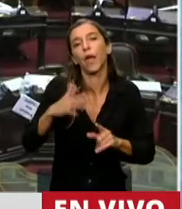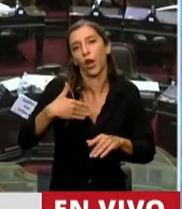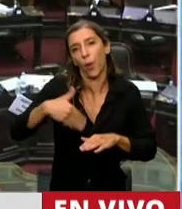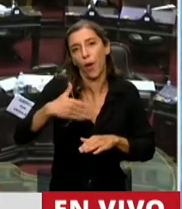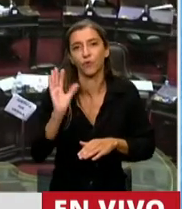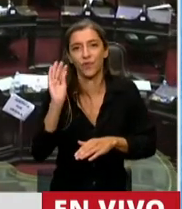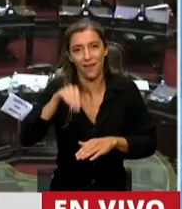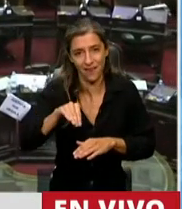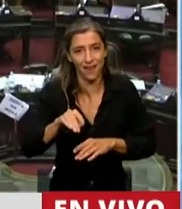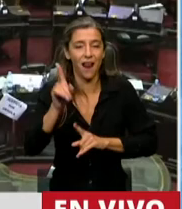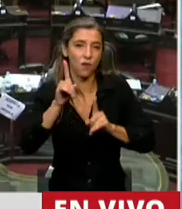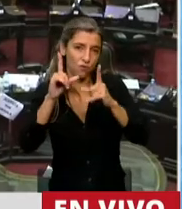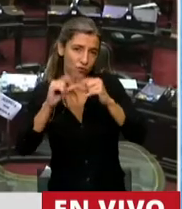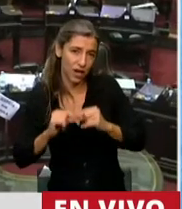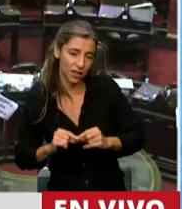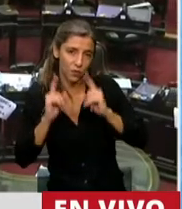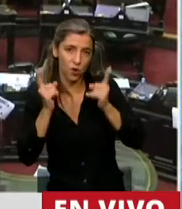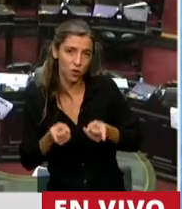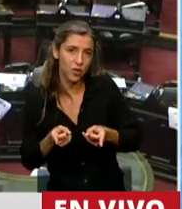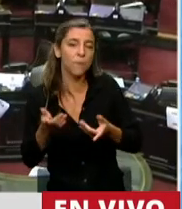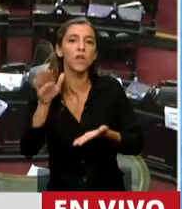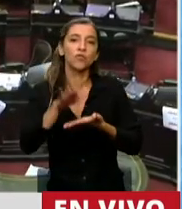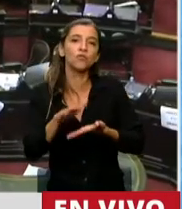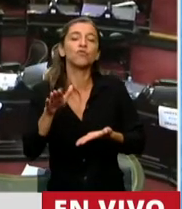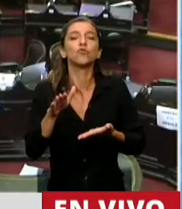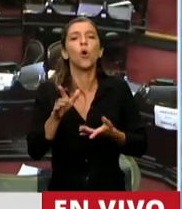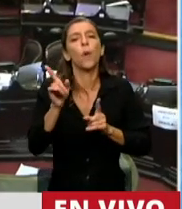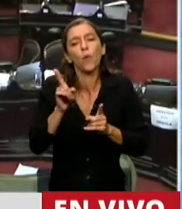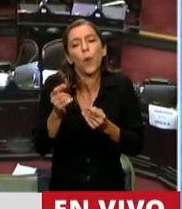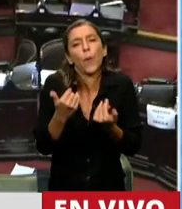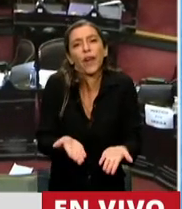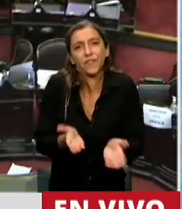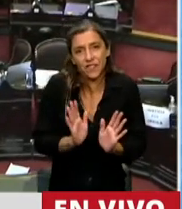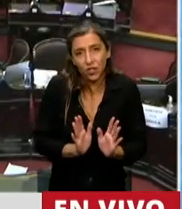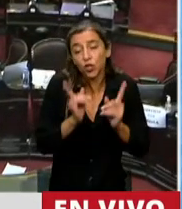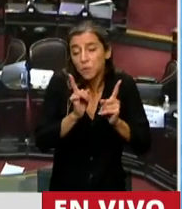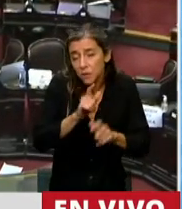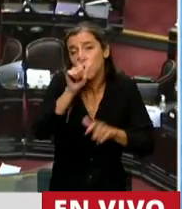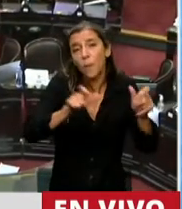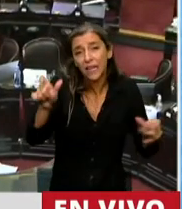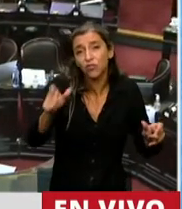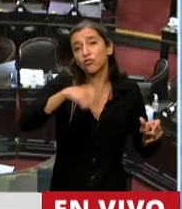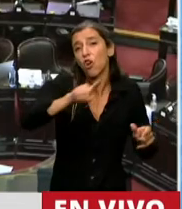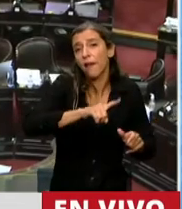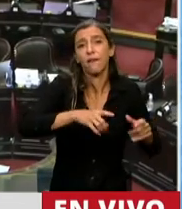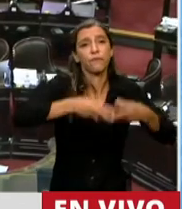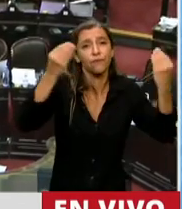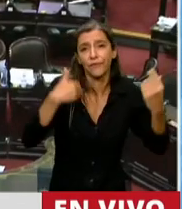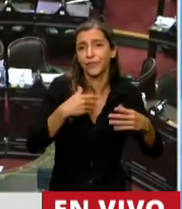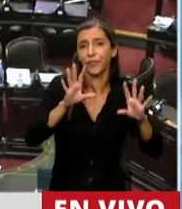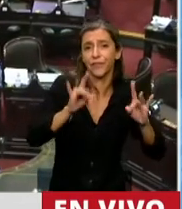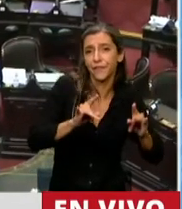podemos agregar un par de artículos estableciendo algunos beneficios para quienes, a pesar de todas las dificultades